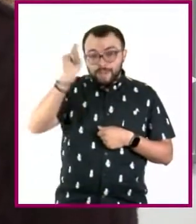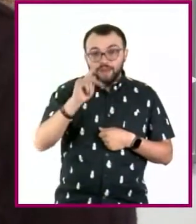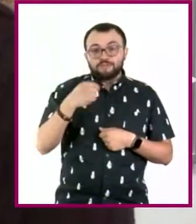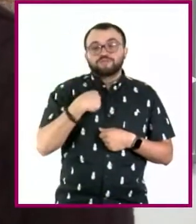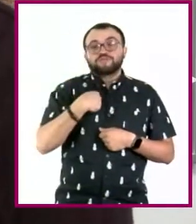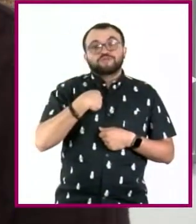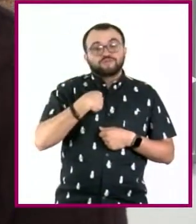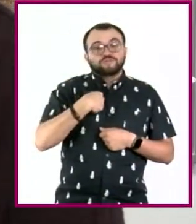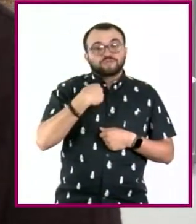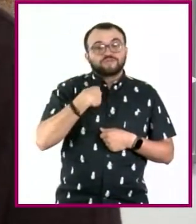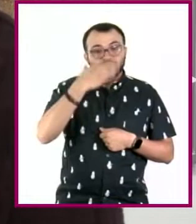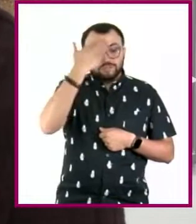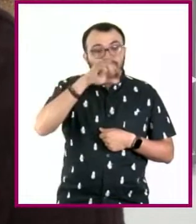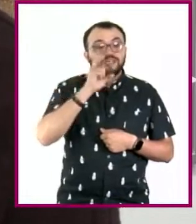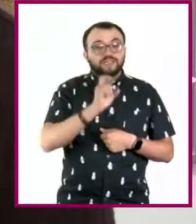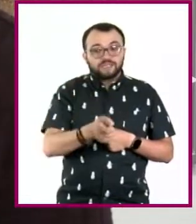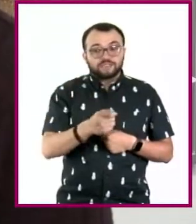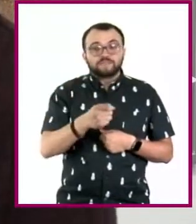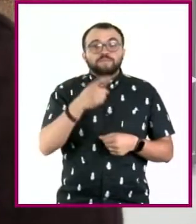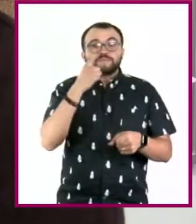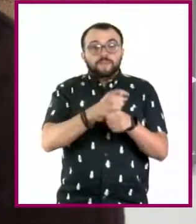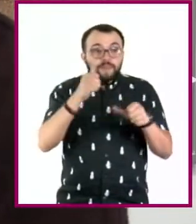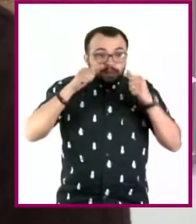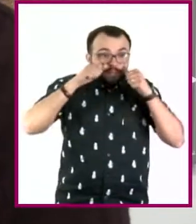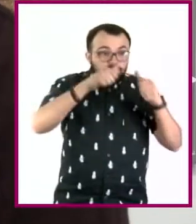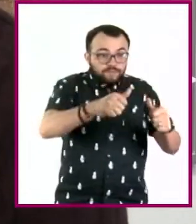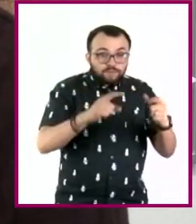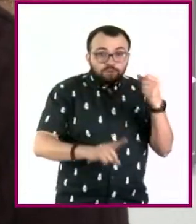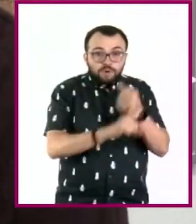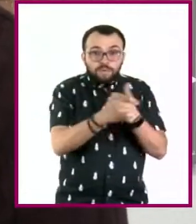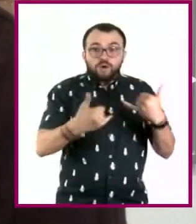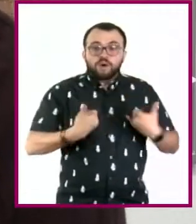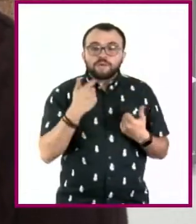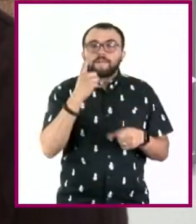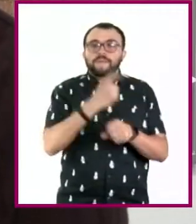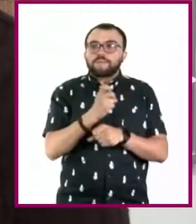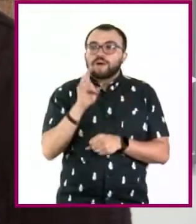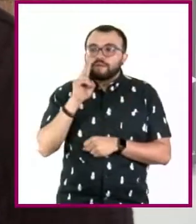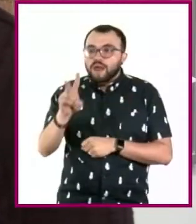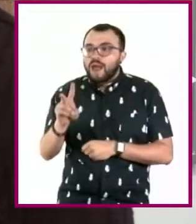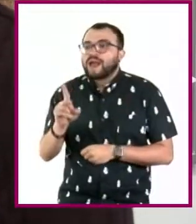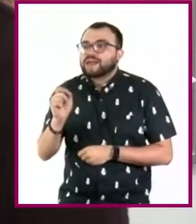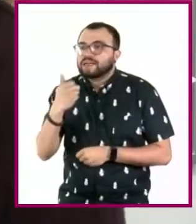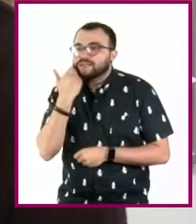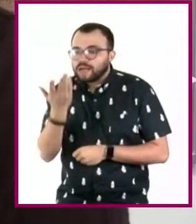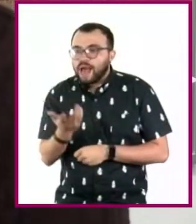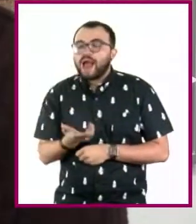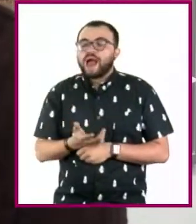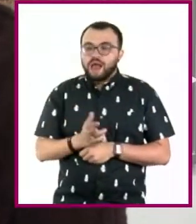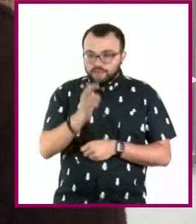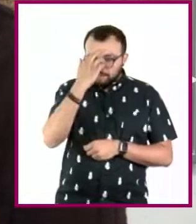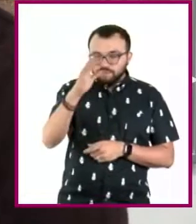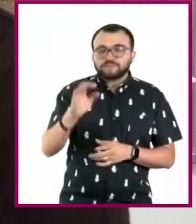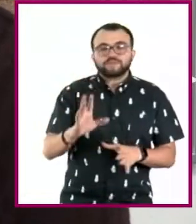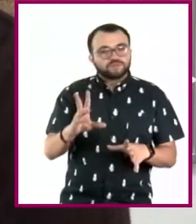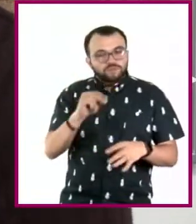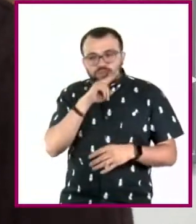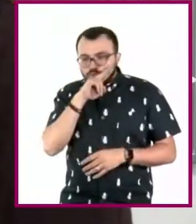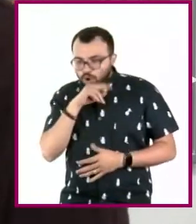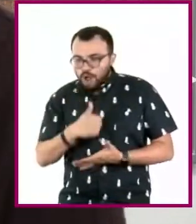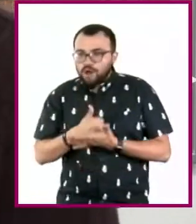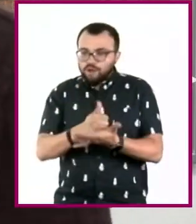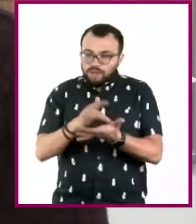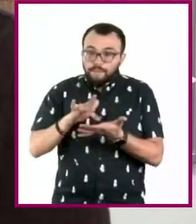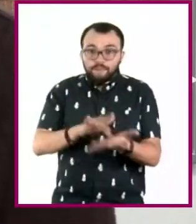problemas de los jóvenes pasa por visualizarlos, reconocerlos, escucharlos y no estigmatizarlos. Después tenemos que